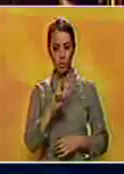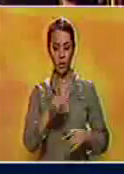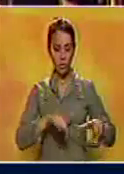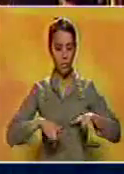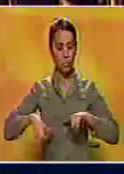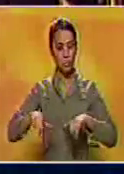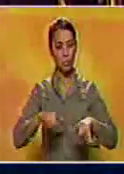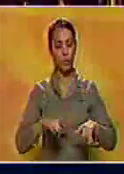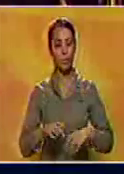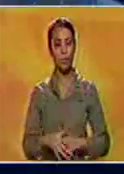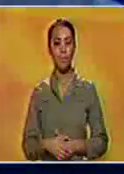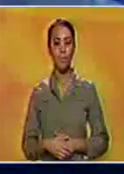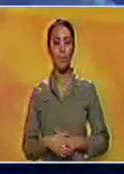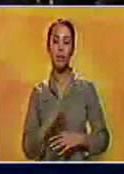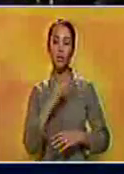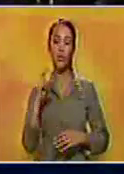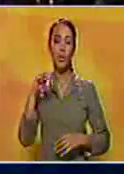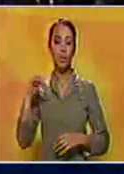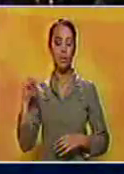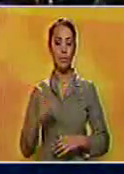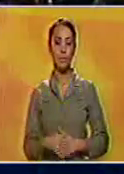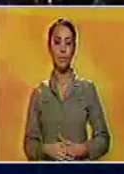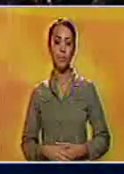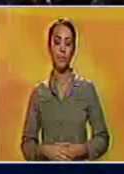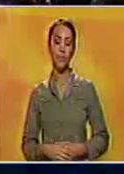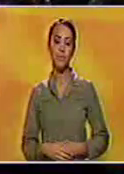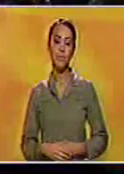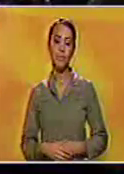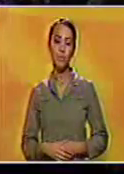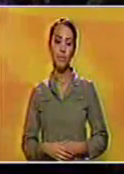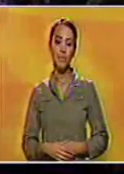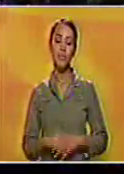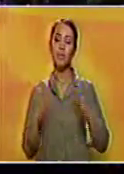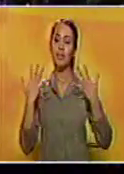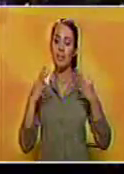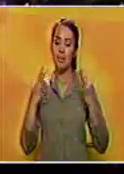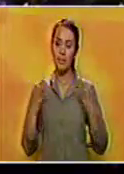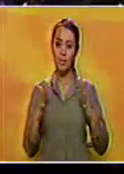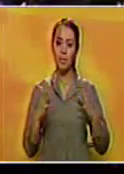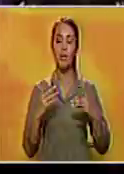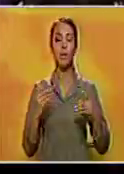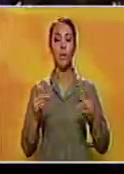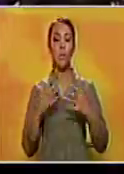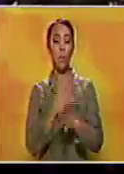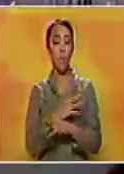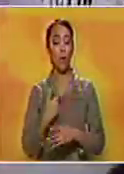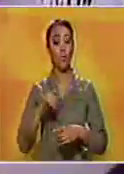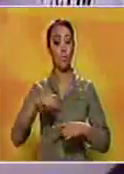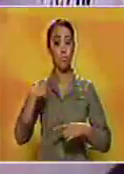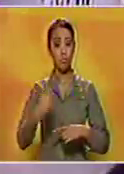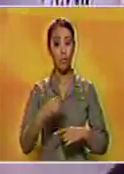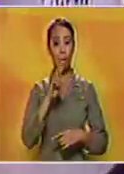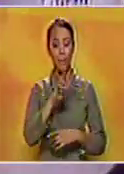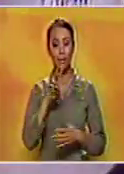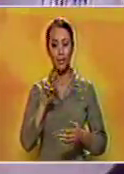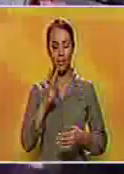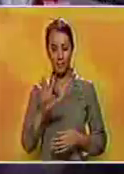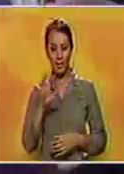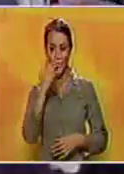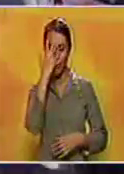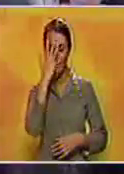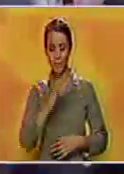torno al condado surcoreano de Pyeongchang, donde se celebrarán los Juegos hasta el próximo 25 de